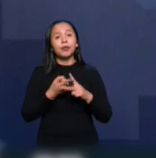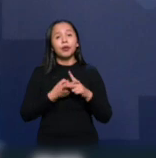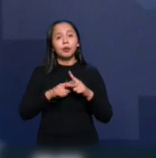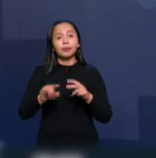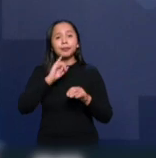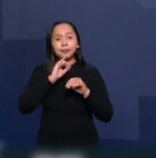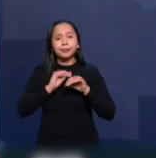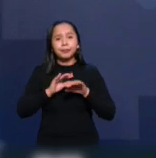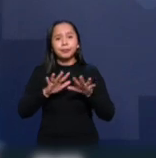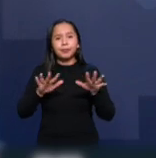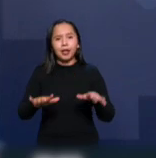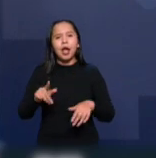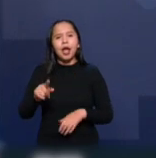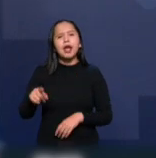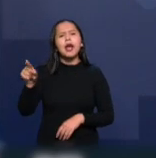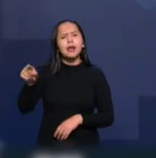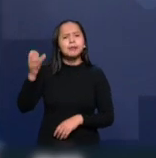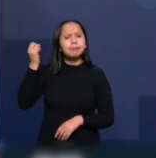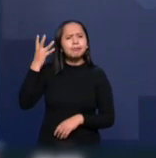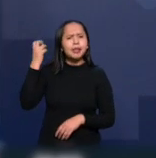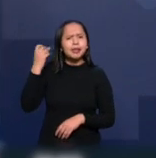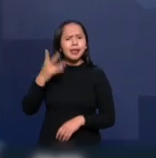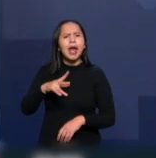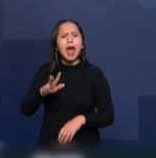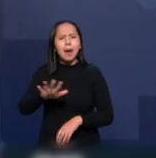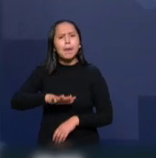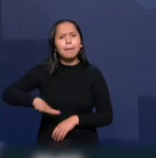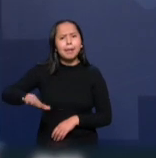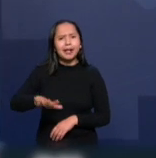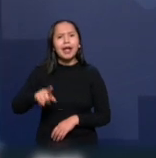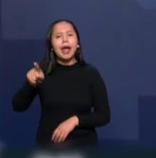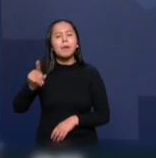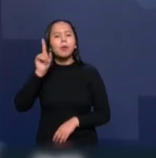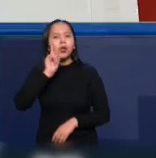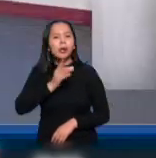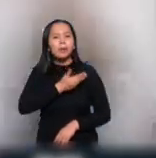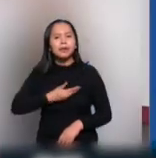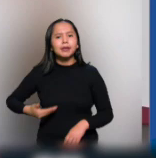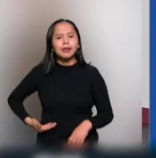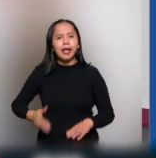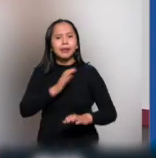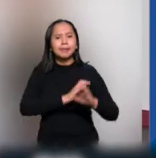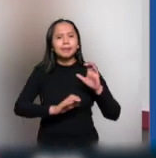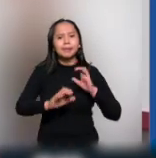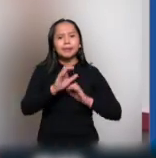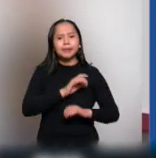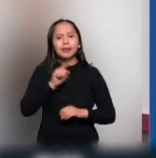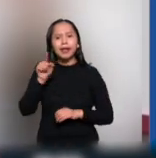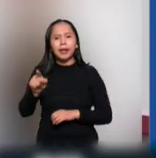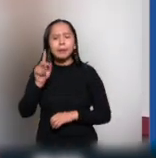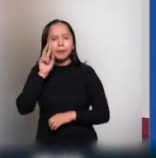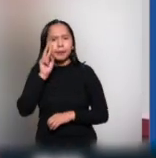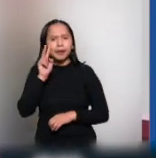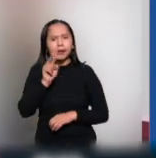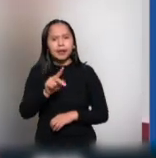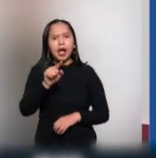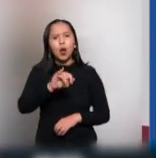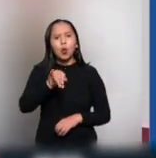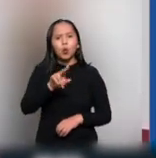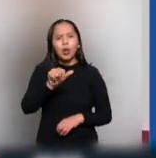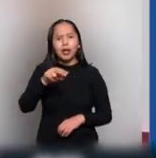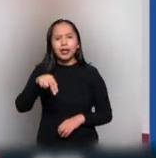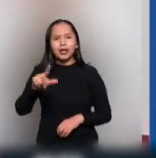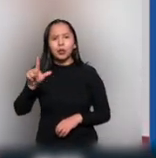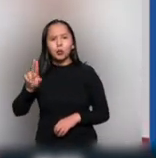Iniciamos con información de la conferencia mañanera del pueblo, ya que la presidenta Claudia Sheinbaum se refirió al proyecto de resolución del ministro de la Corte, Juan Luis